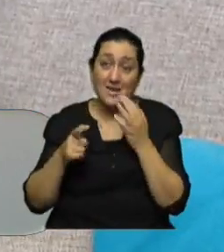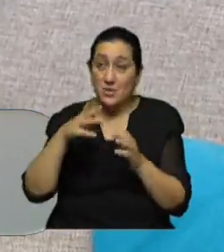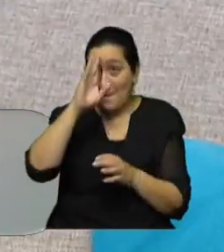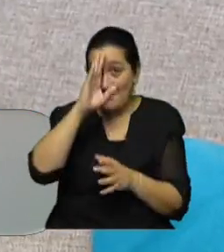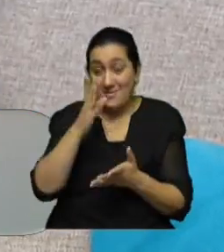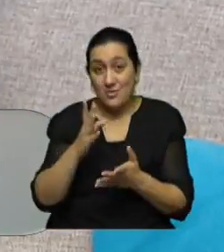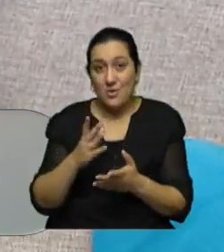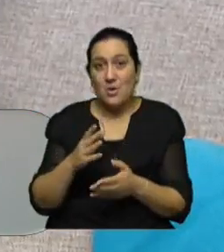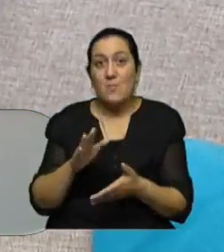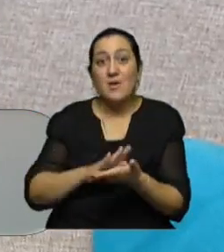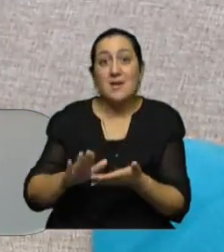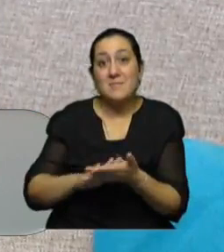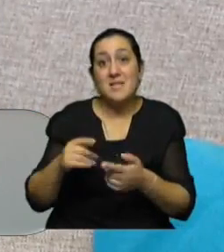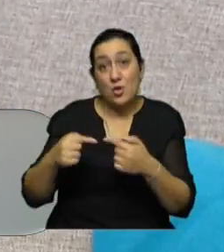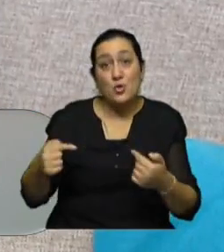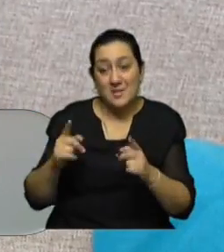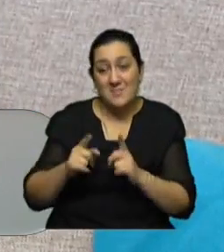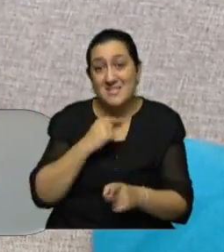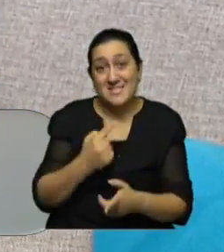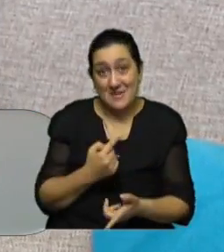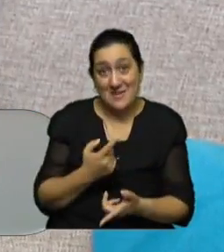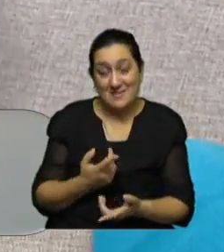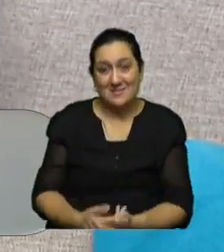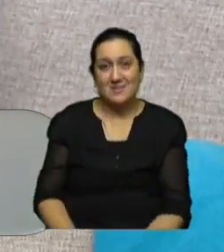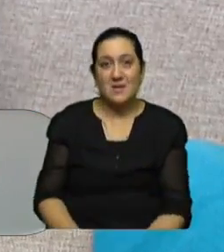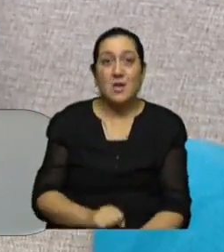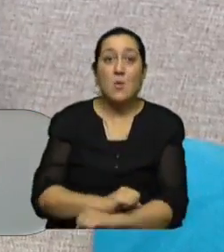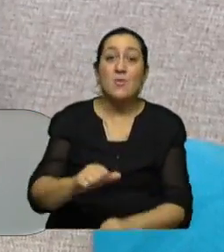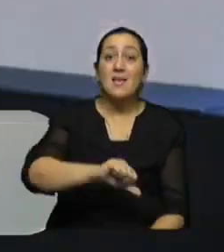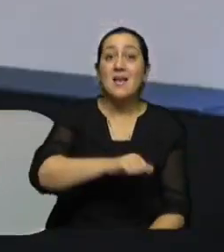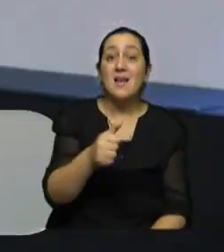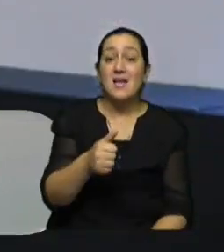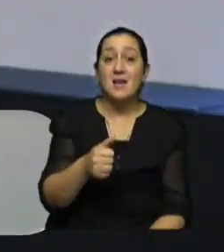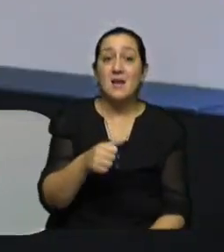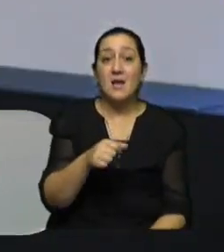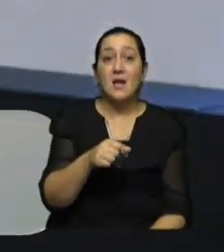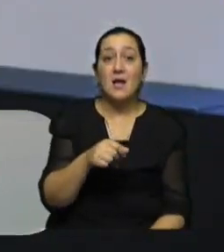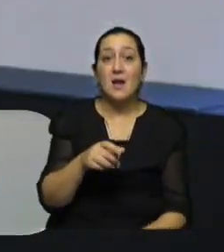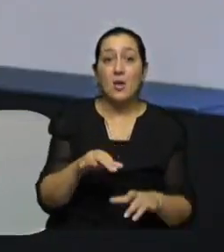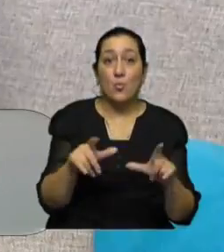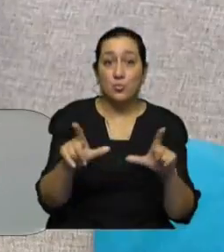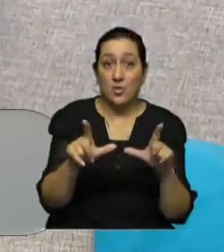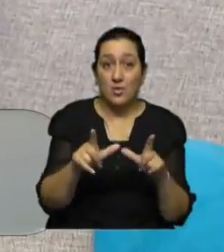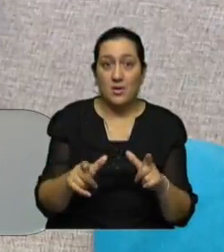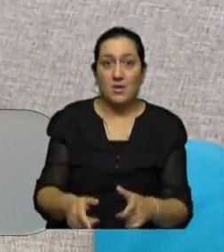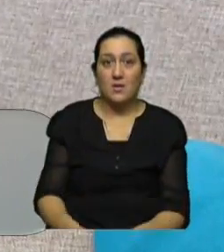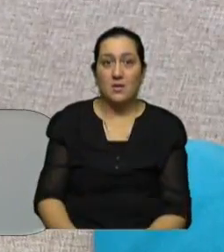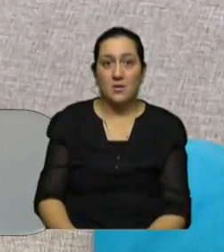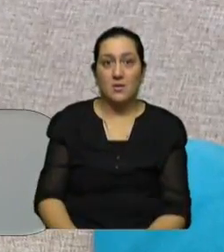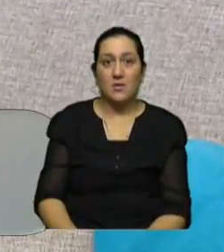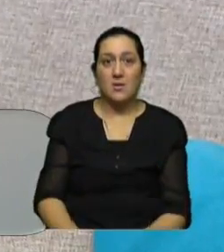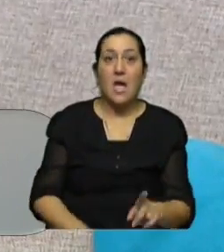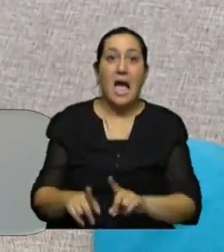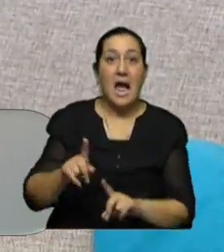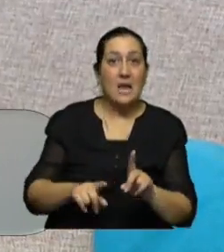repasar cosas de tu pasado te ayuda bastante. ¿Se le puede ganar a la computadora jugando al ajedrez? A una computadora